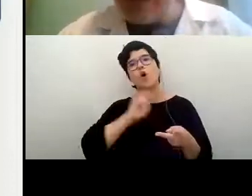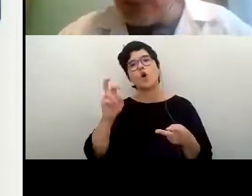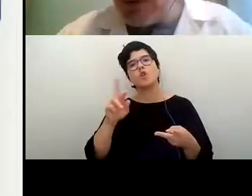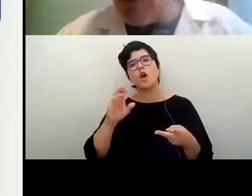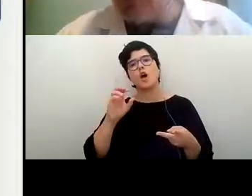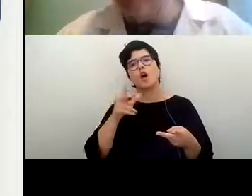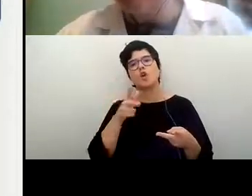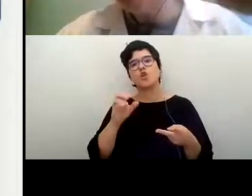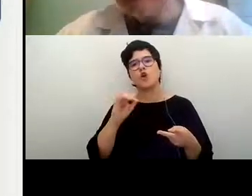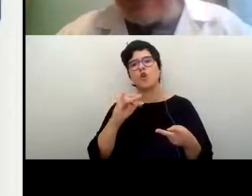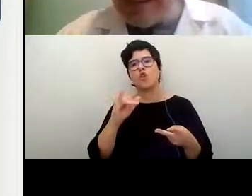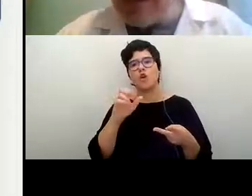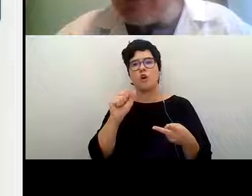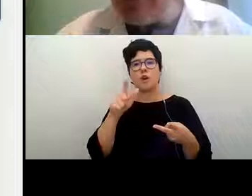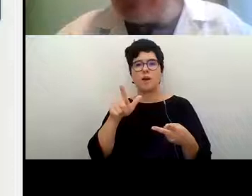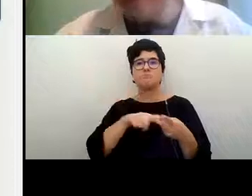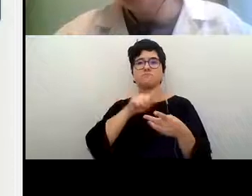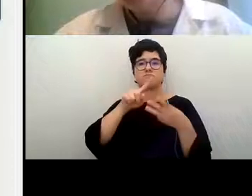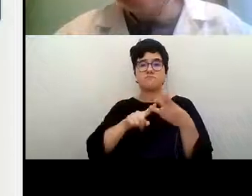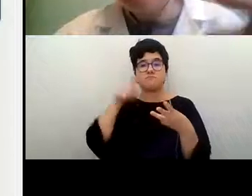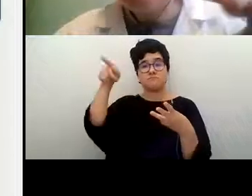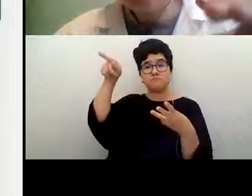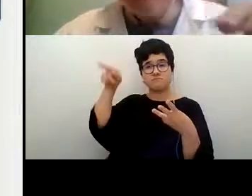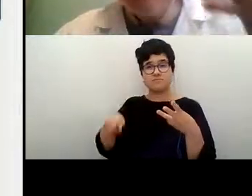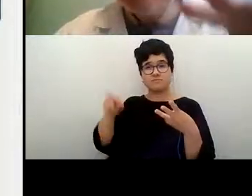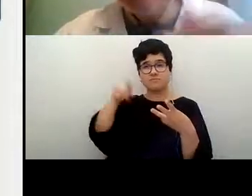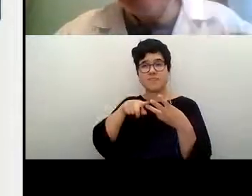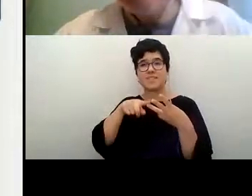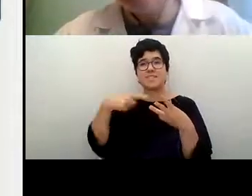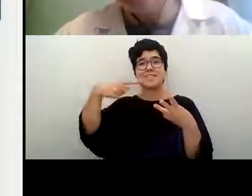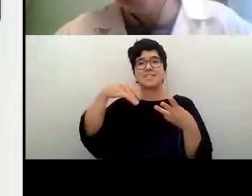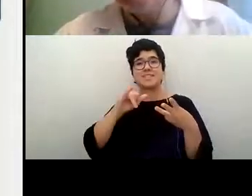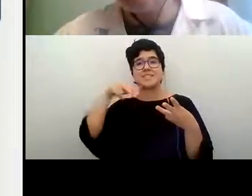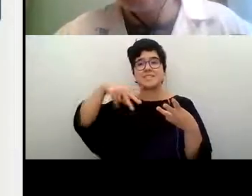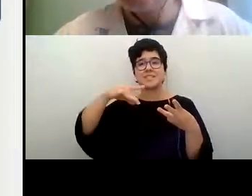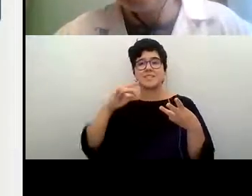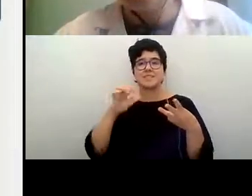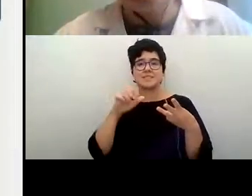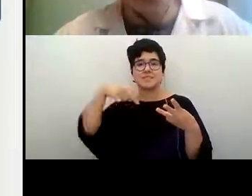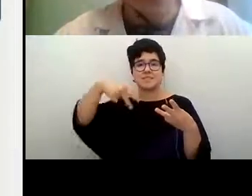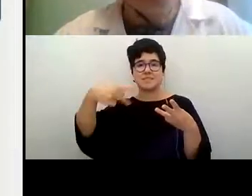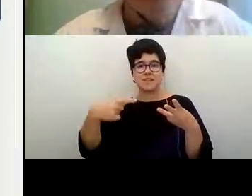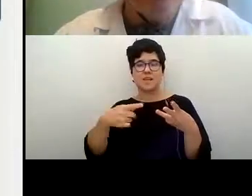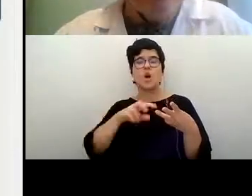el eleuterococo, el ginseng, la equinacia, pese a que la equinacia sería más